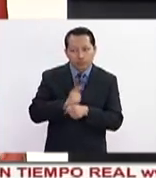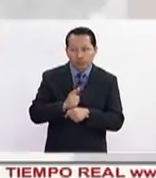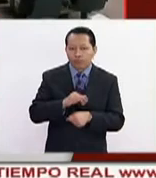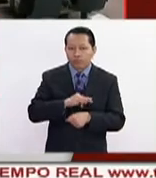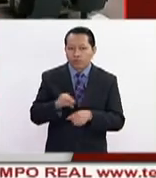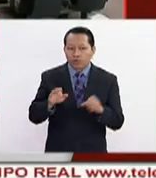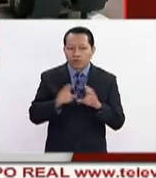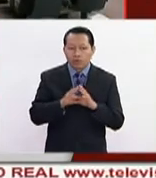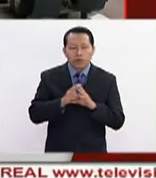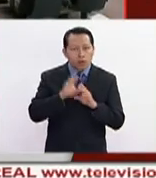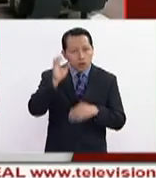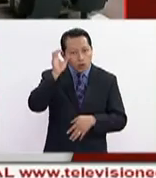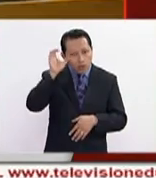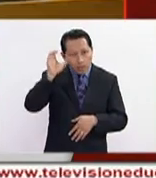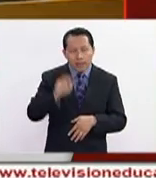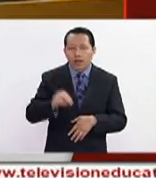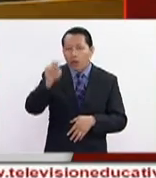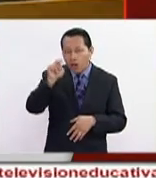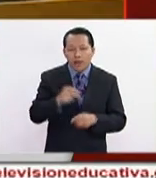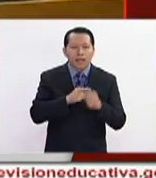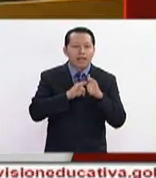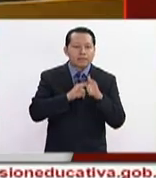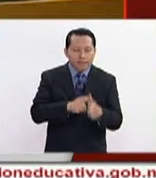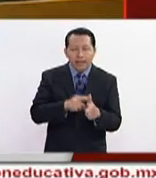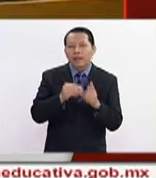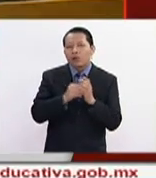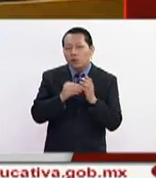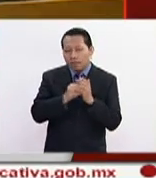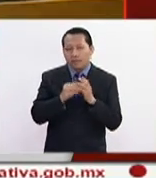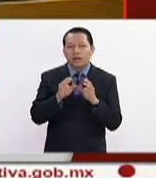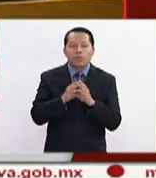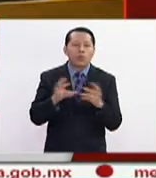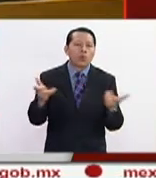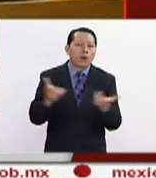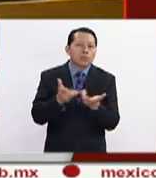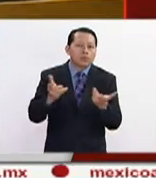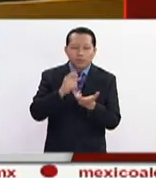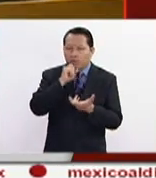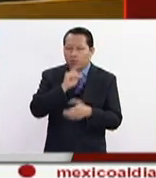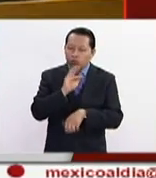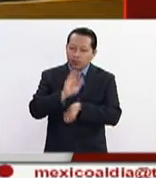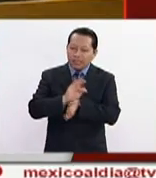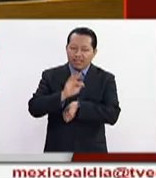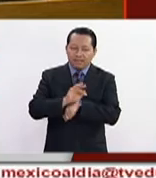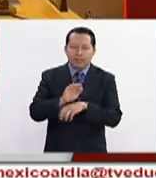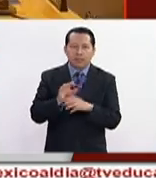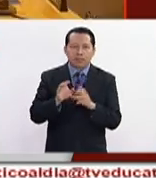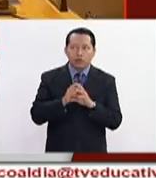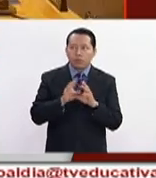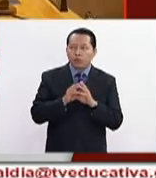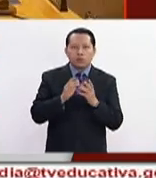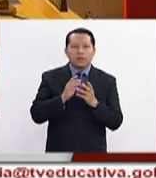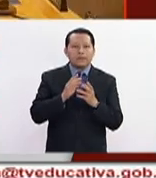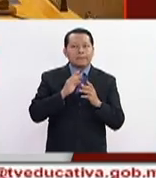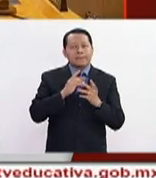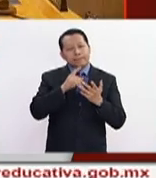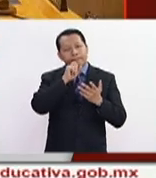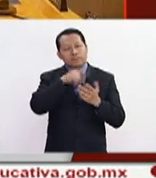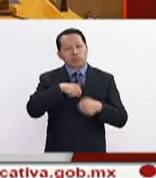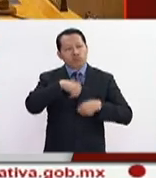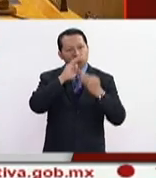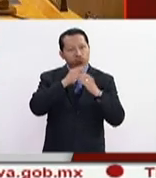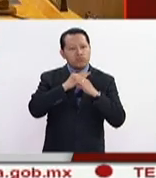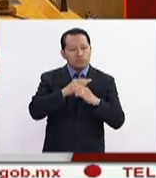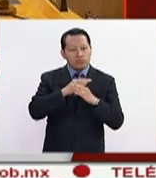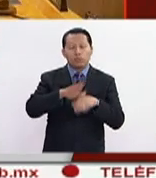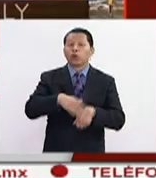pues Corea del Norte sigue con ese papel de defenderse en el sentido simbólico, porque